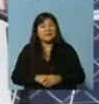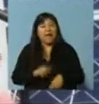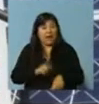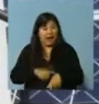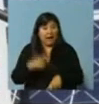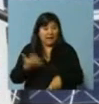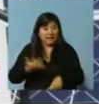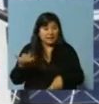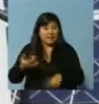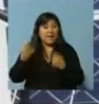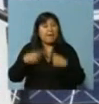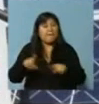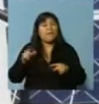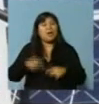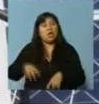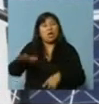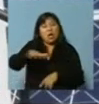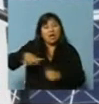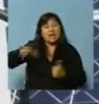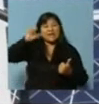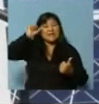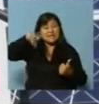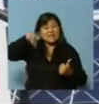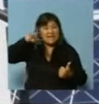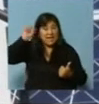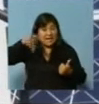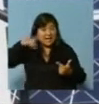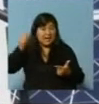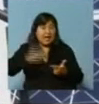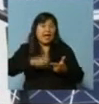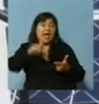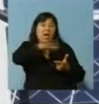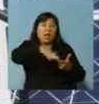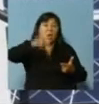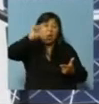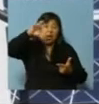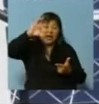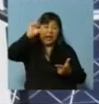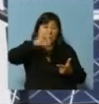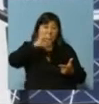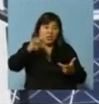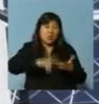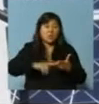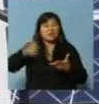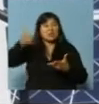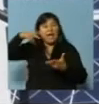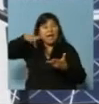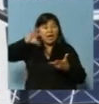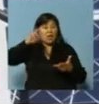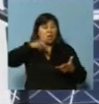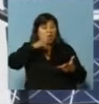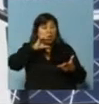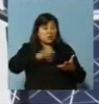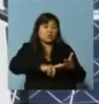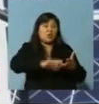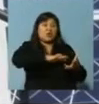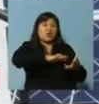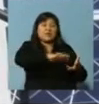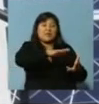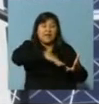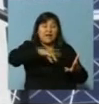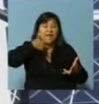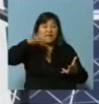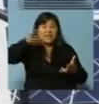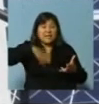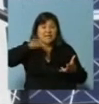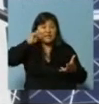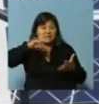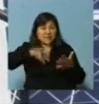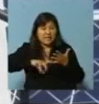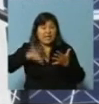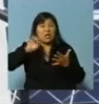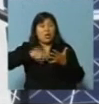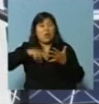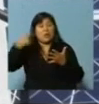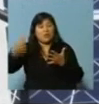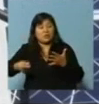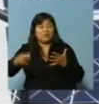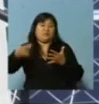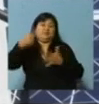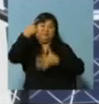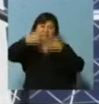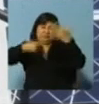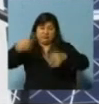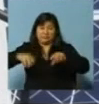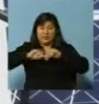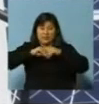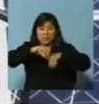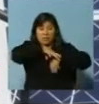Ciénaga, Olaroz, Langosto, después viene Catoa, viene San Francisco, varios pueblos, 9 pueblos van a formar parte de